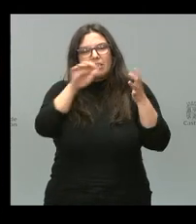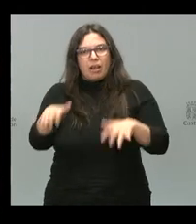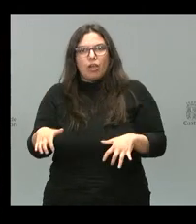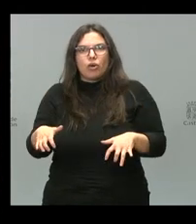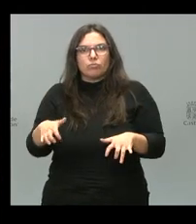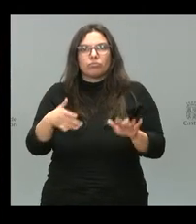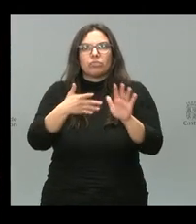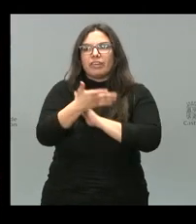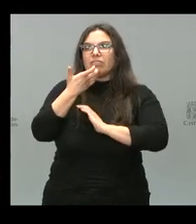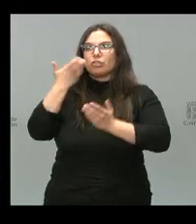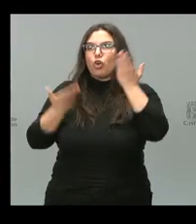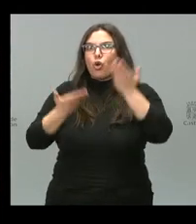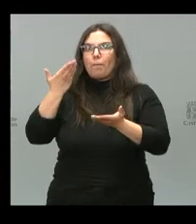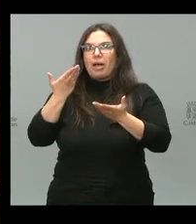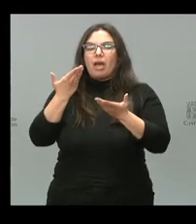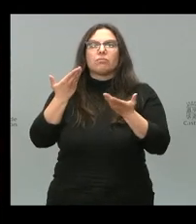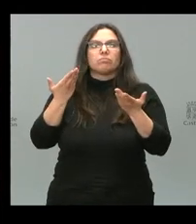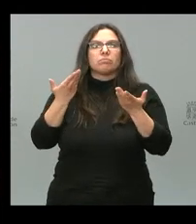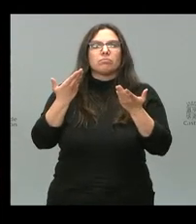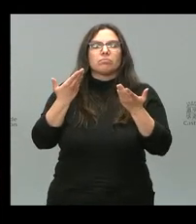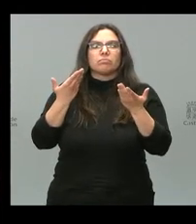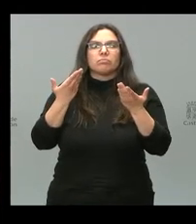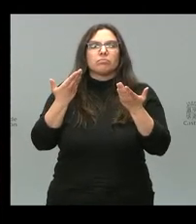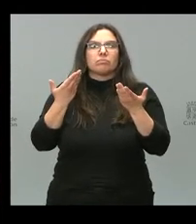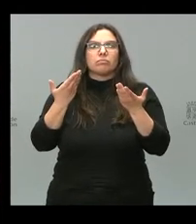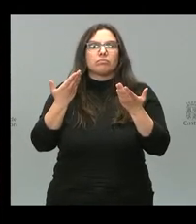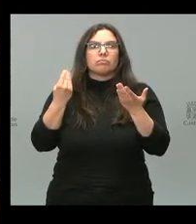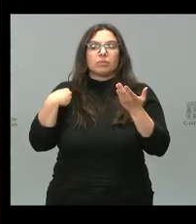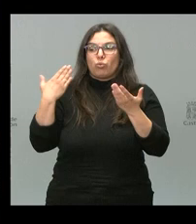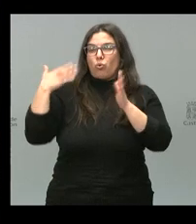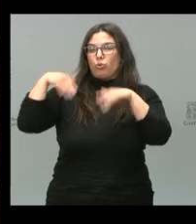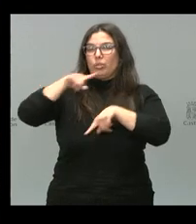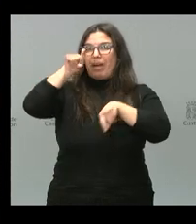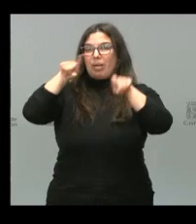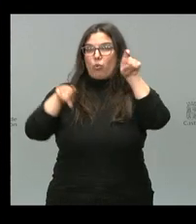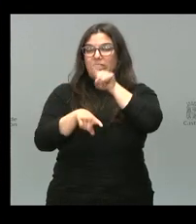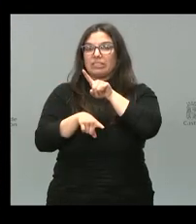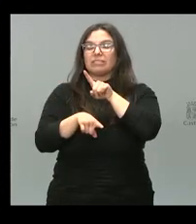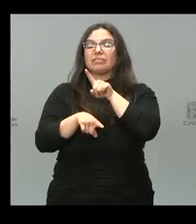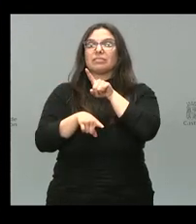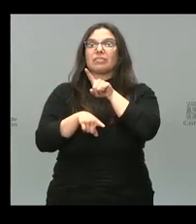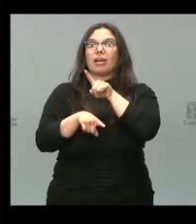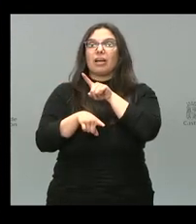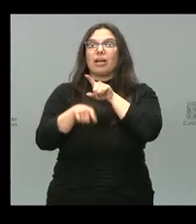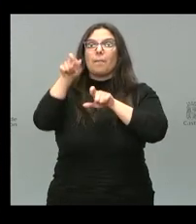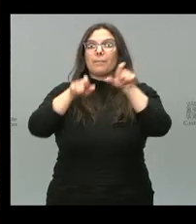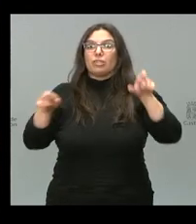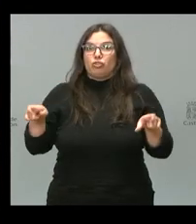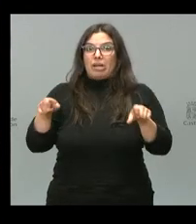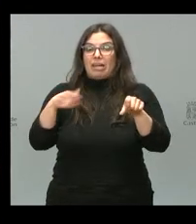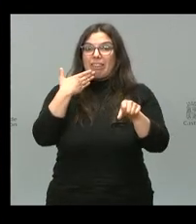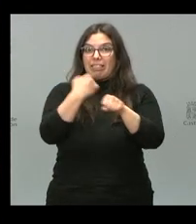esté en los puestos en los que según la última encuesta de población activa